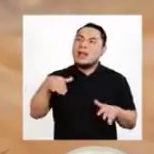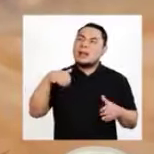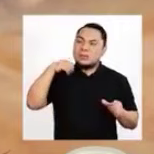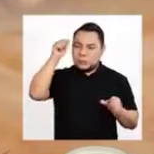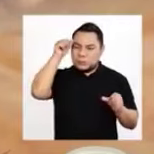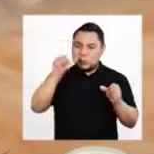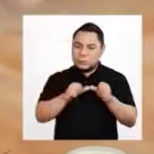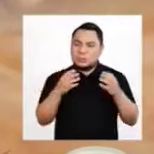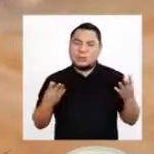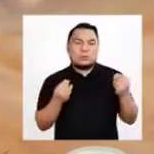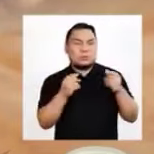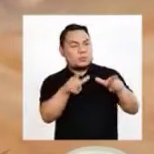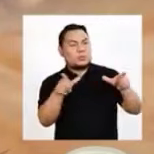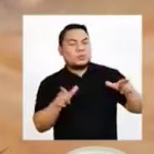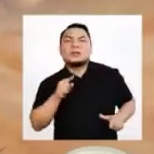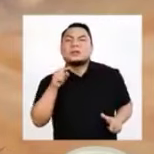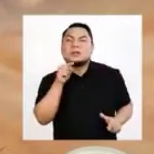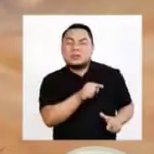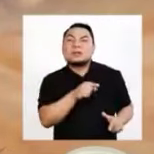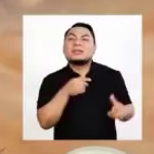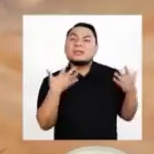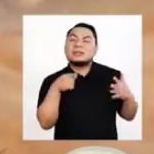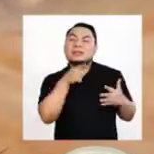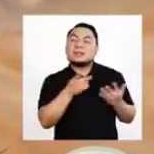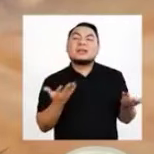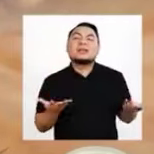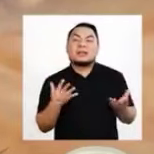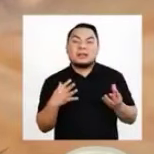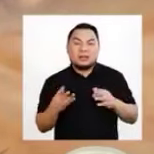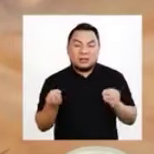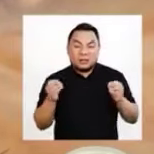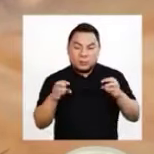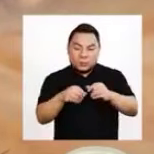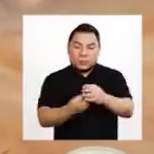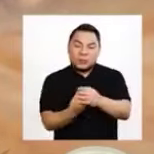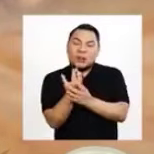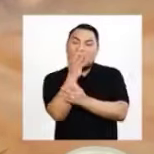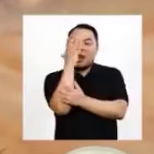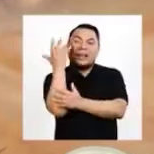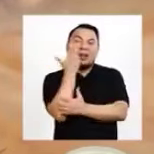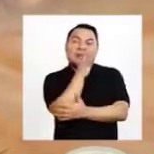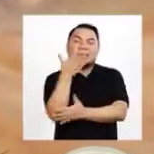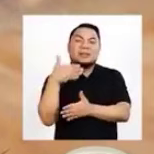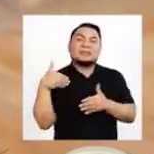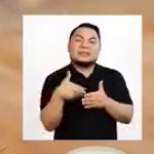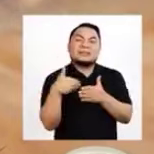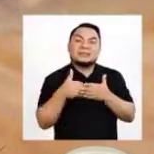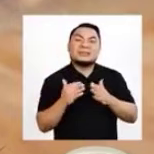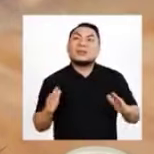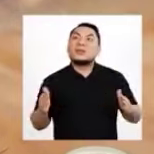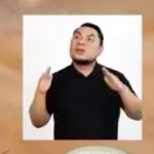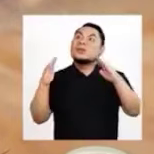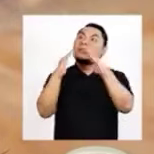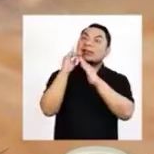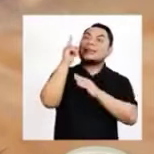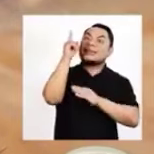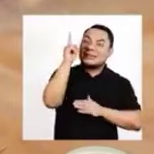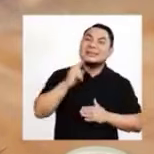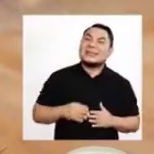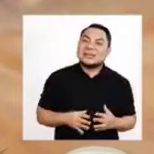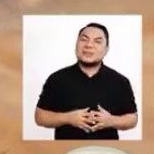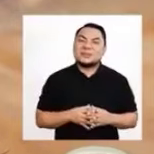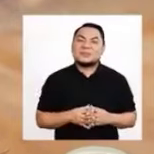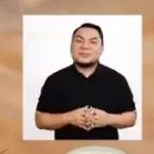haber visto que en muchos lugares están sembrando árboles cerca de las laderas de los